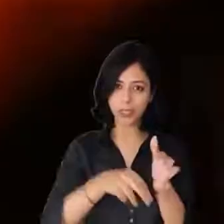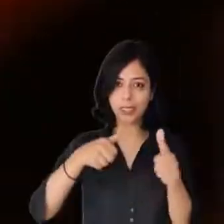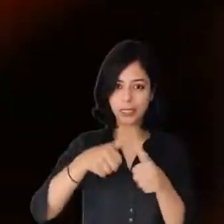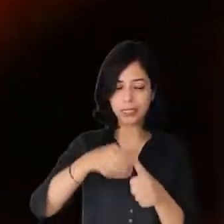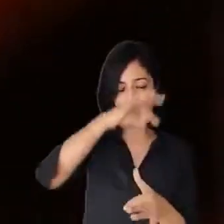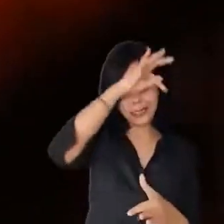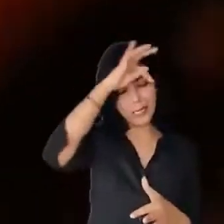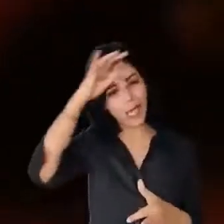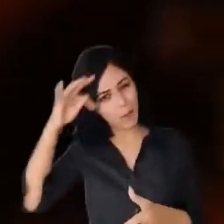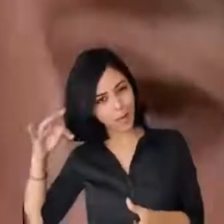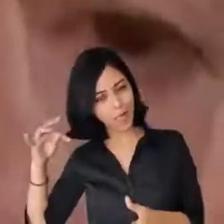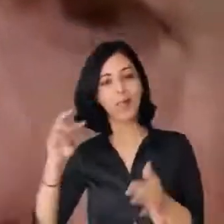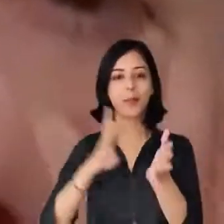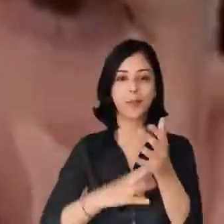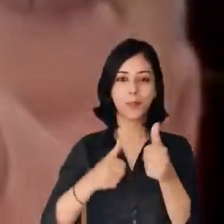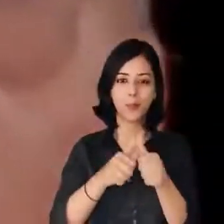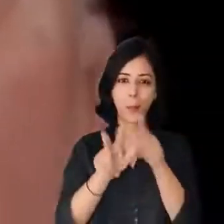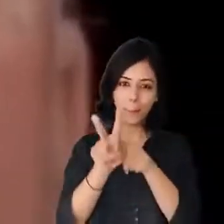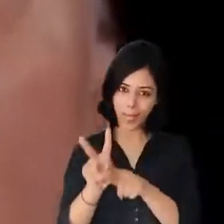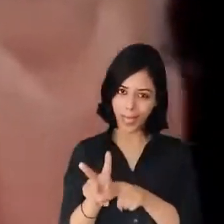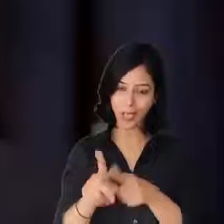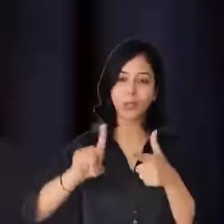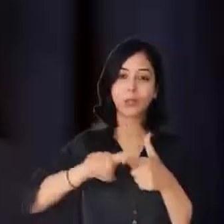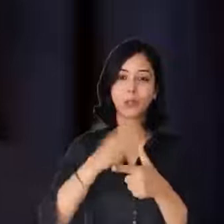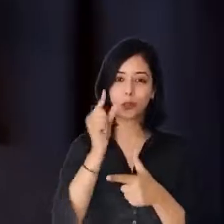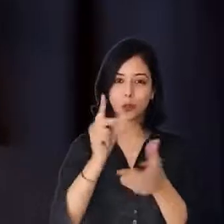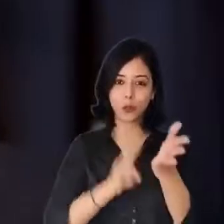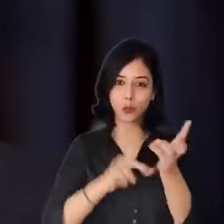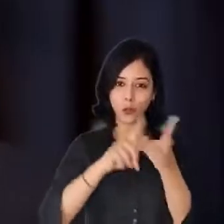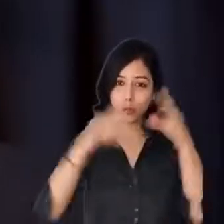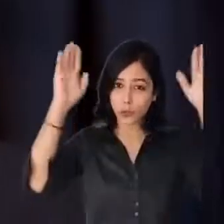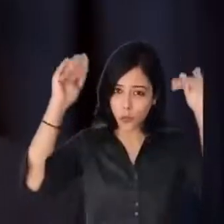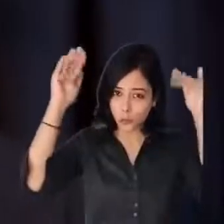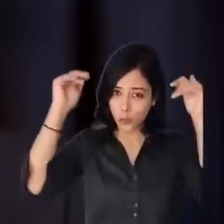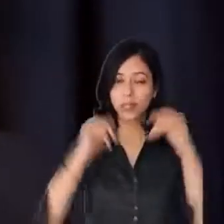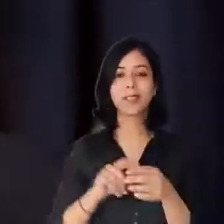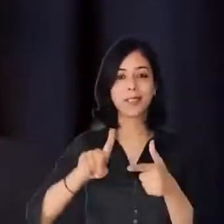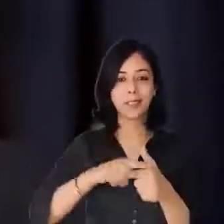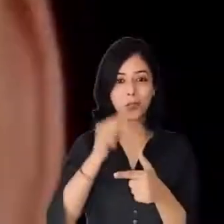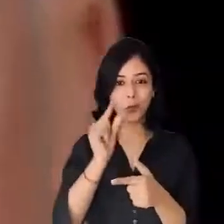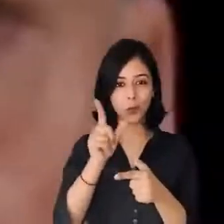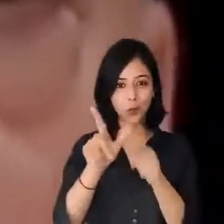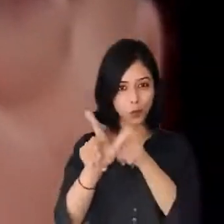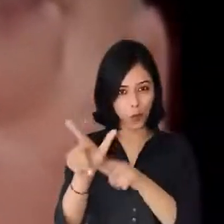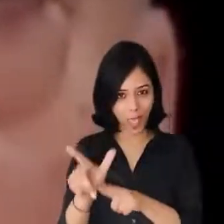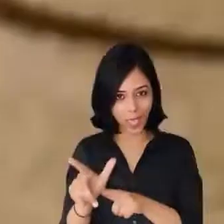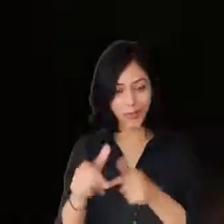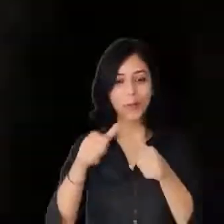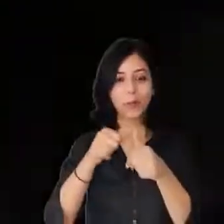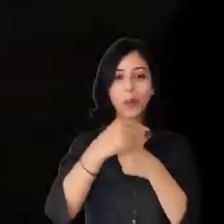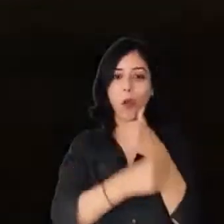Fue un accidente. Ella me golpeó con un bate. Yo se lo saqué, lo arrojé, le di en la cabeza, ella cayó y terminó muerta.